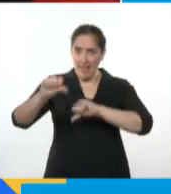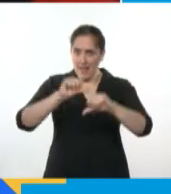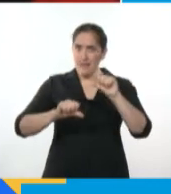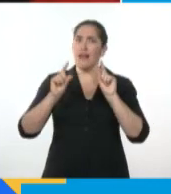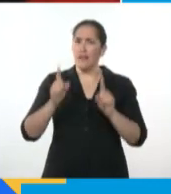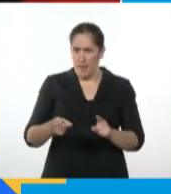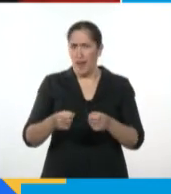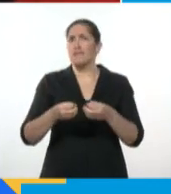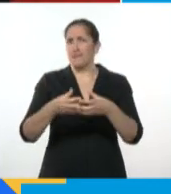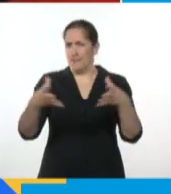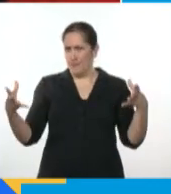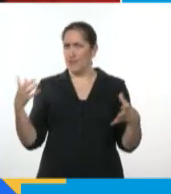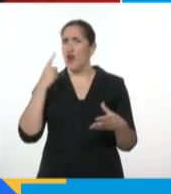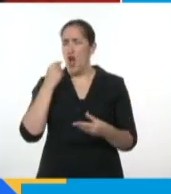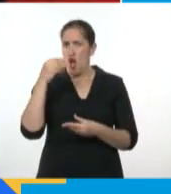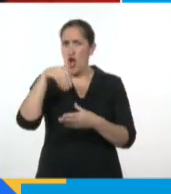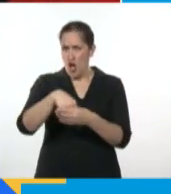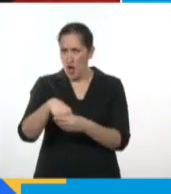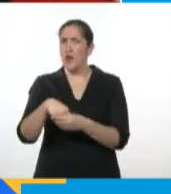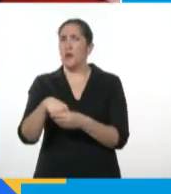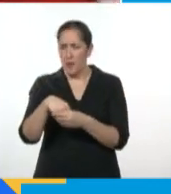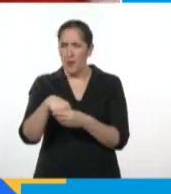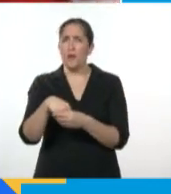vertedero, que es muy